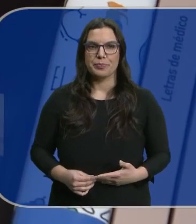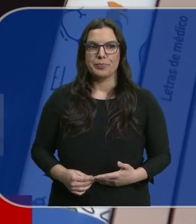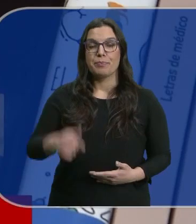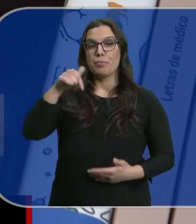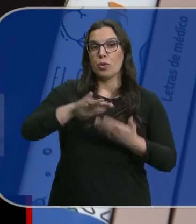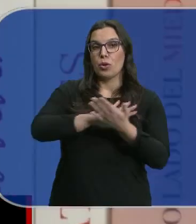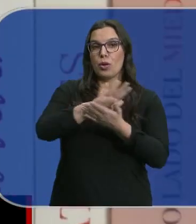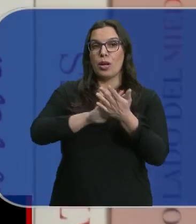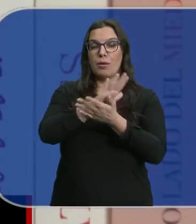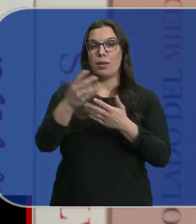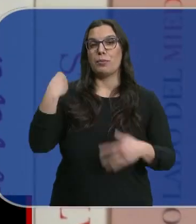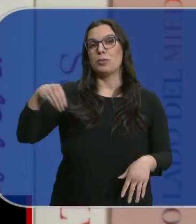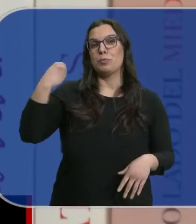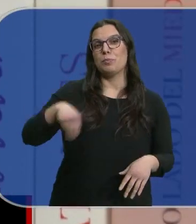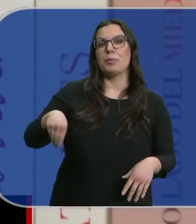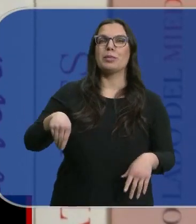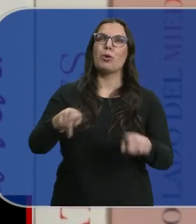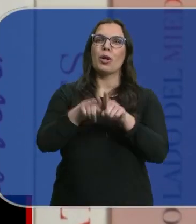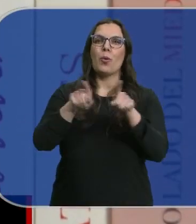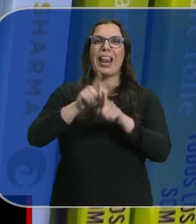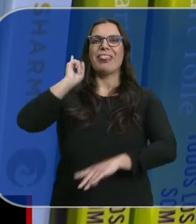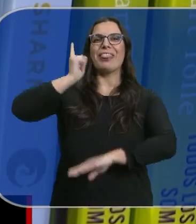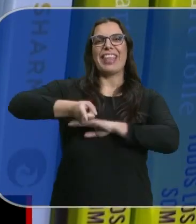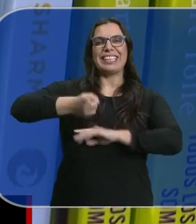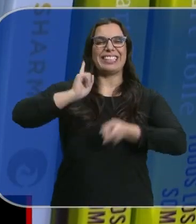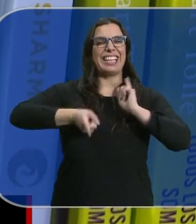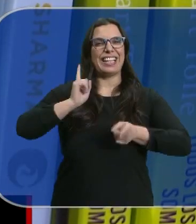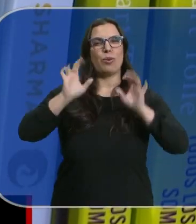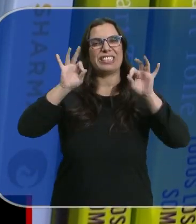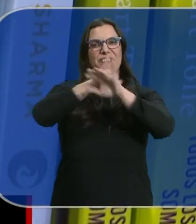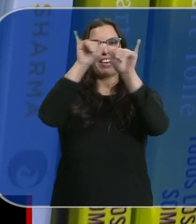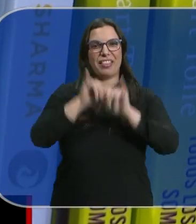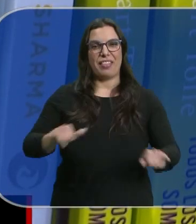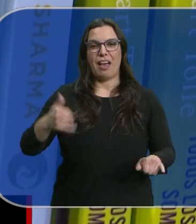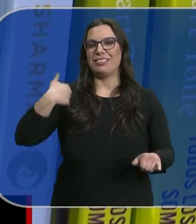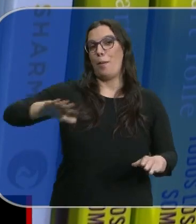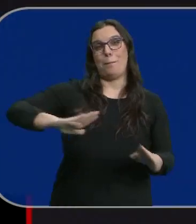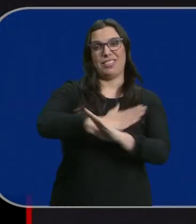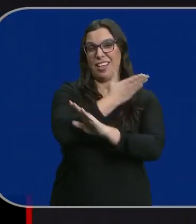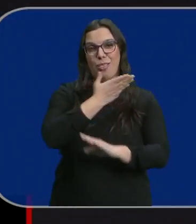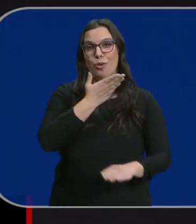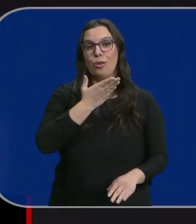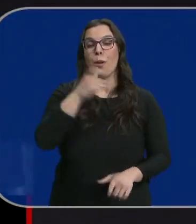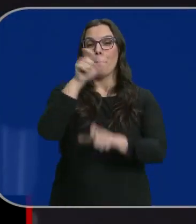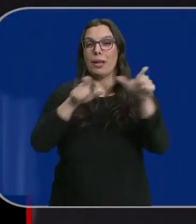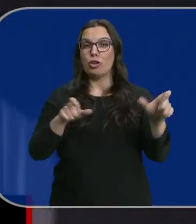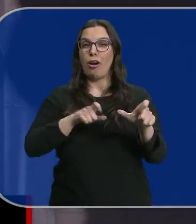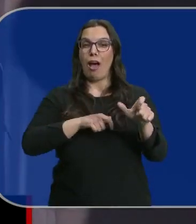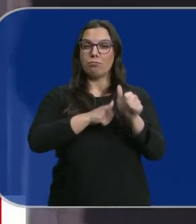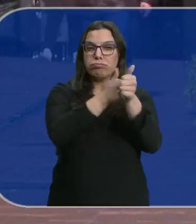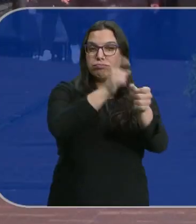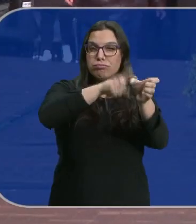Hoy les hablaremos de la japicracia, también llamada dictadura de la felicidad. Se ha pasado de moda y cada vez tiene menos adeptos.